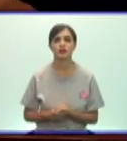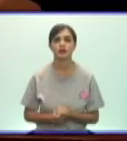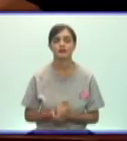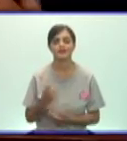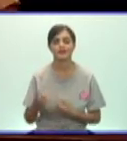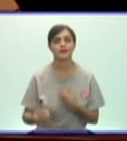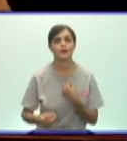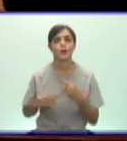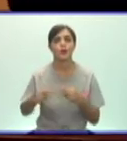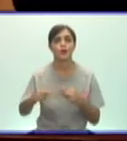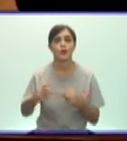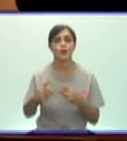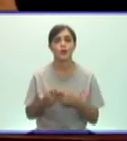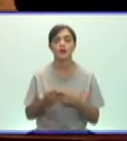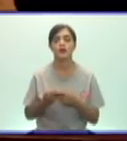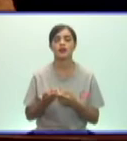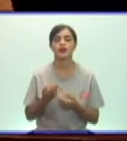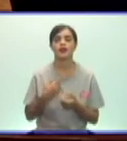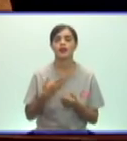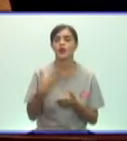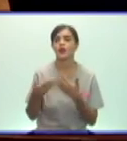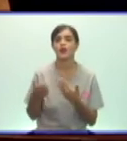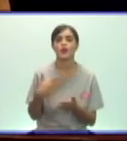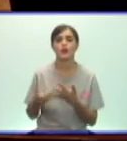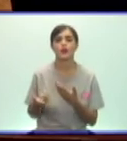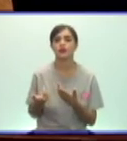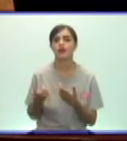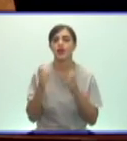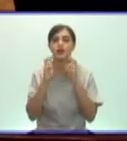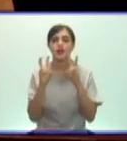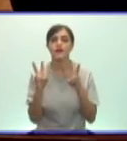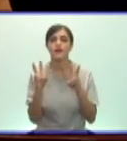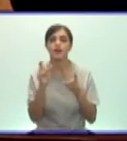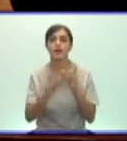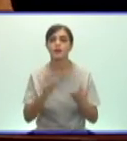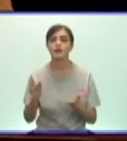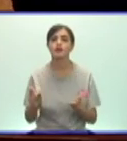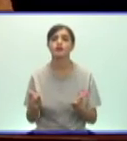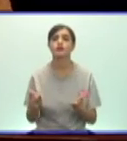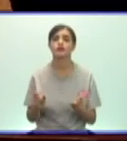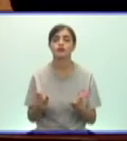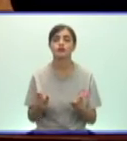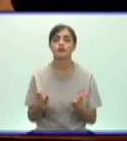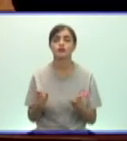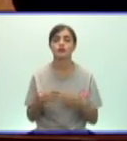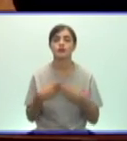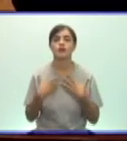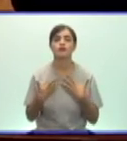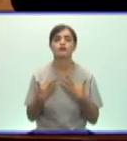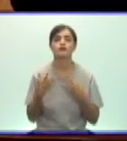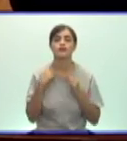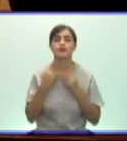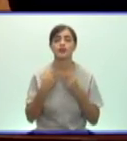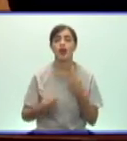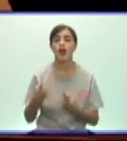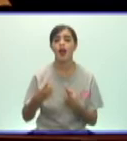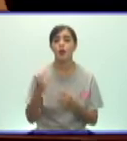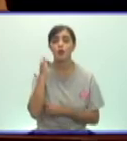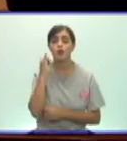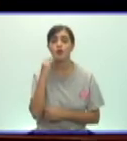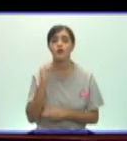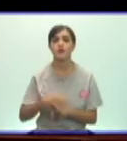lo precioso del ser humano y lo van cuestionando incluso la supervivencia. Vamos a estar proyectando algunos materiales